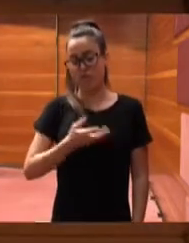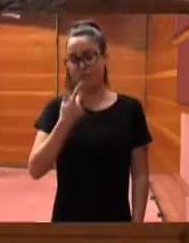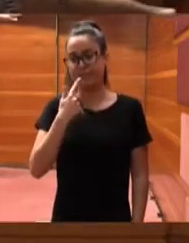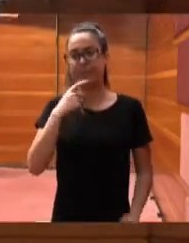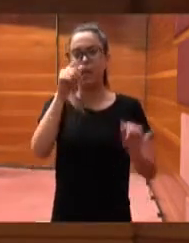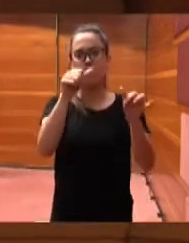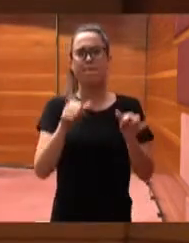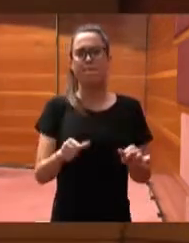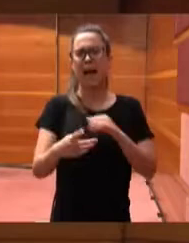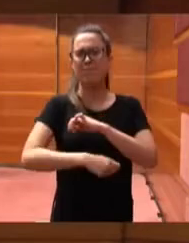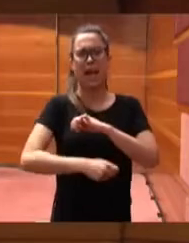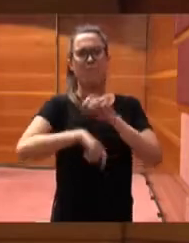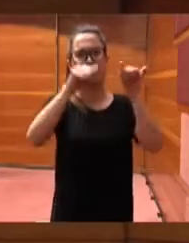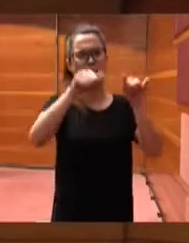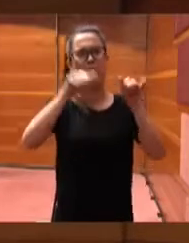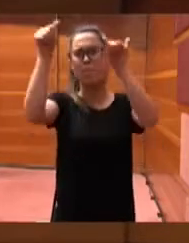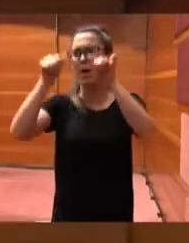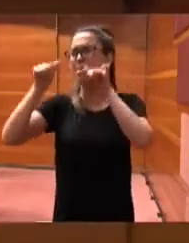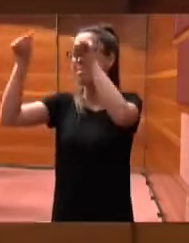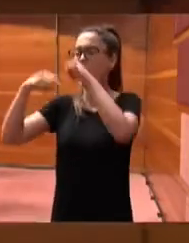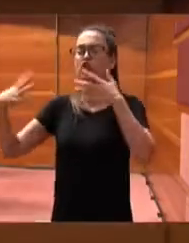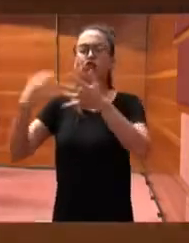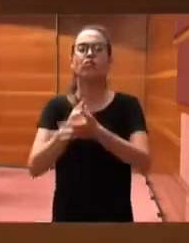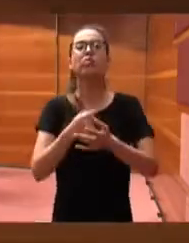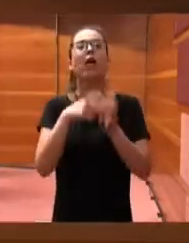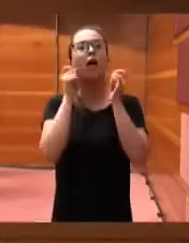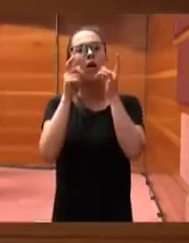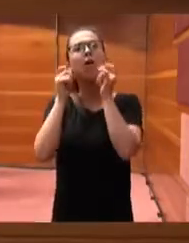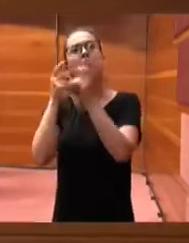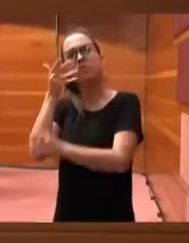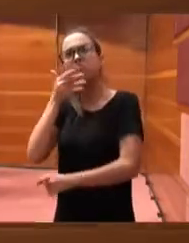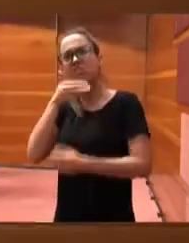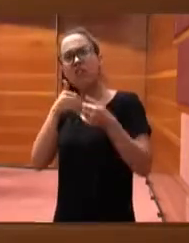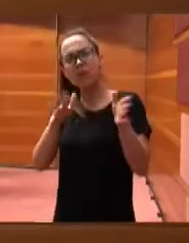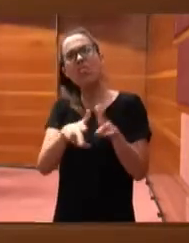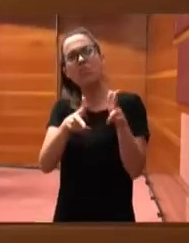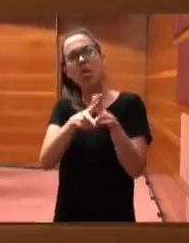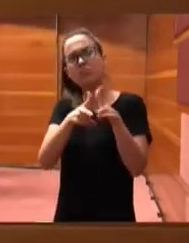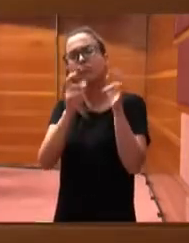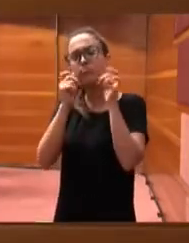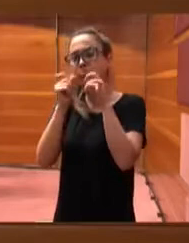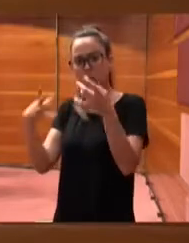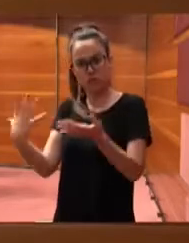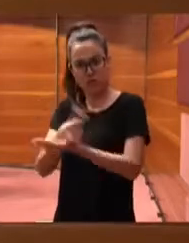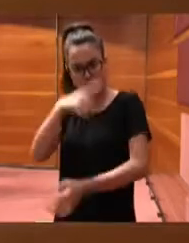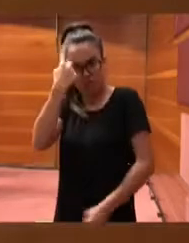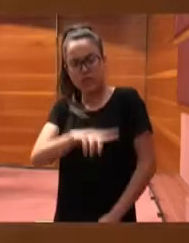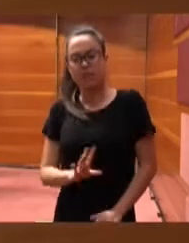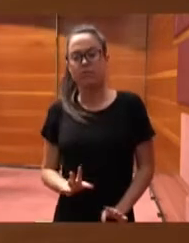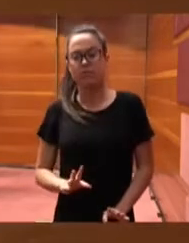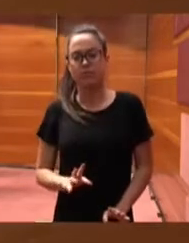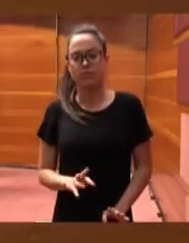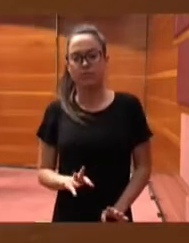Empapelamos Vitoria. Se entera todo Quisqui de que existe eso. ¿Hubiese aumentado eso la